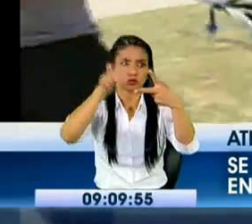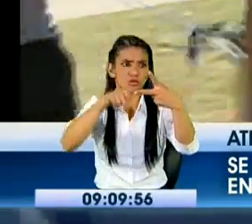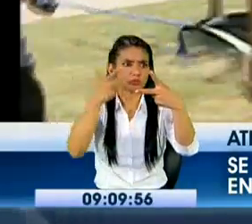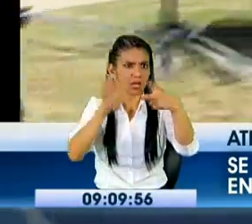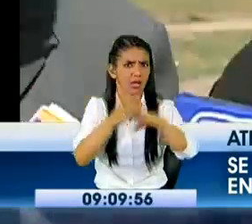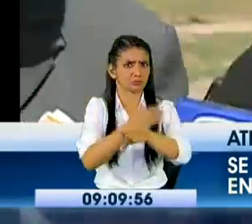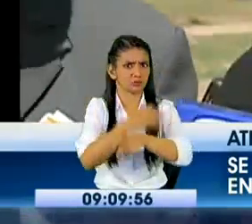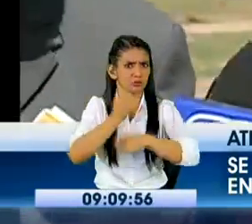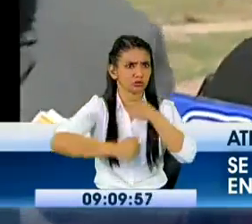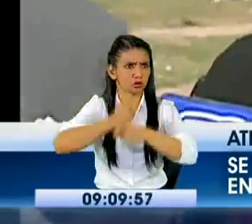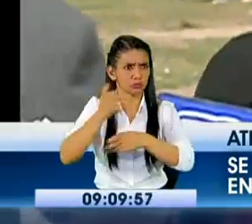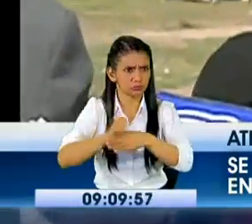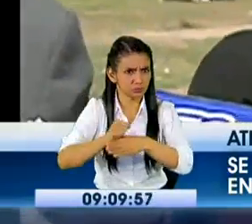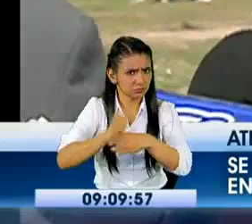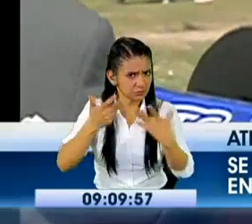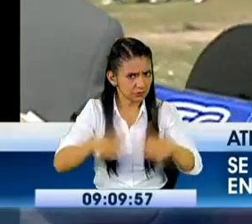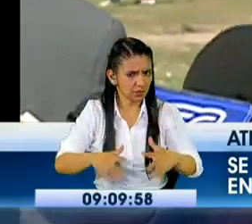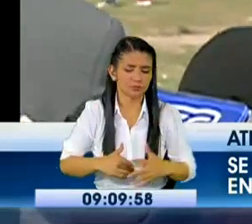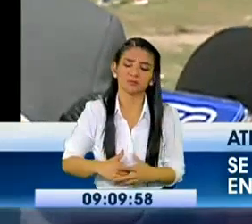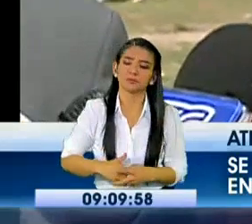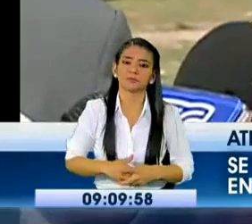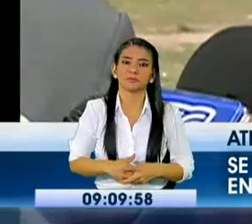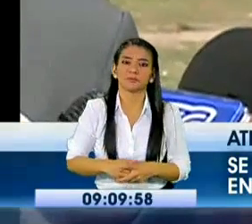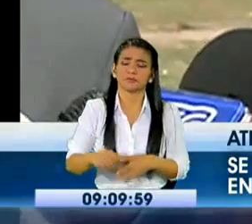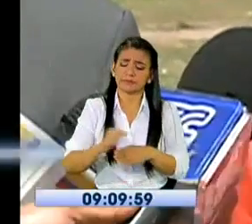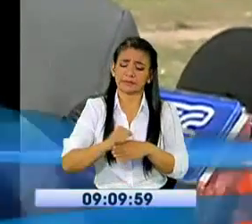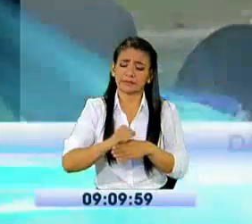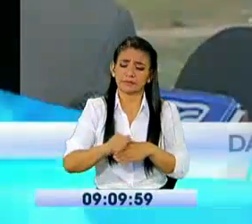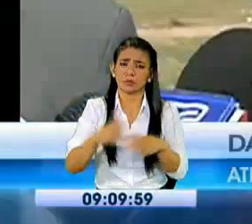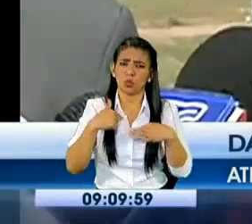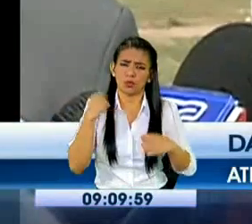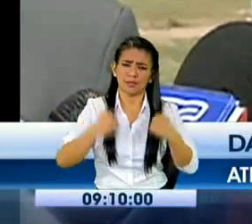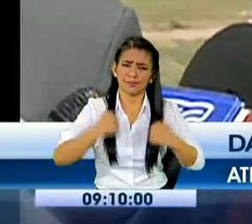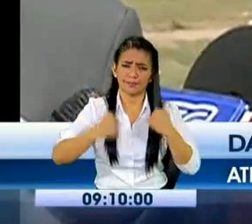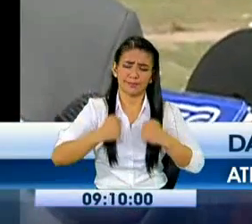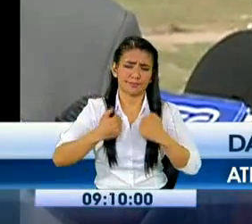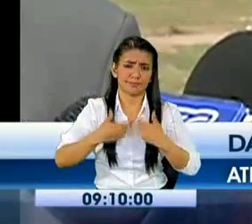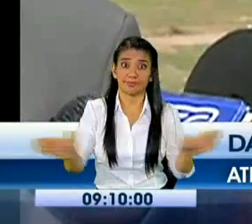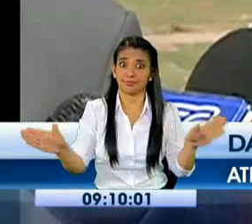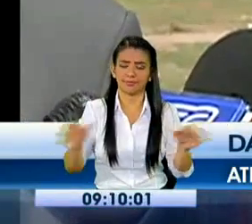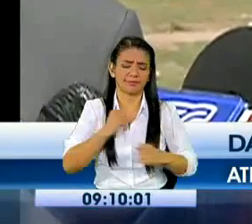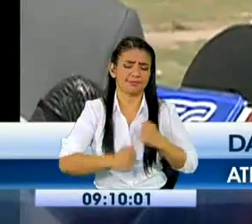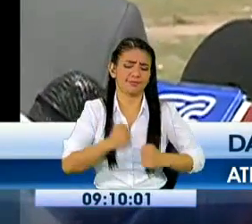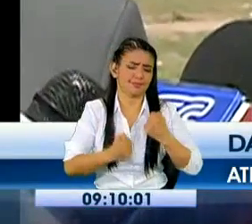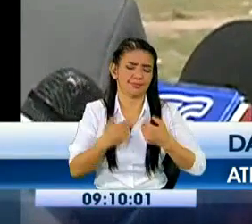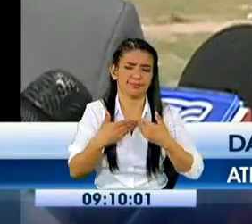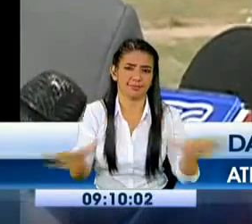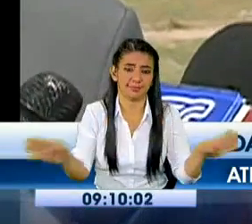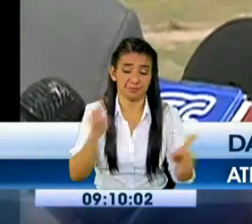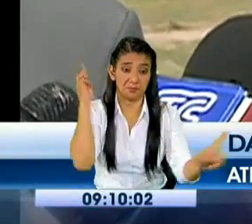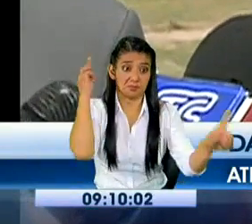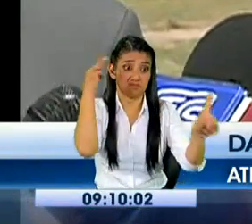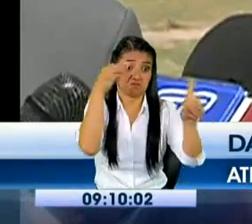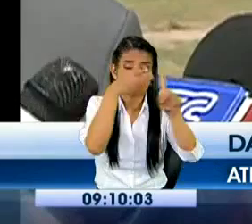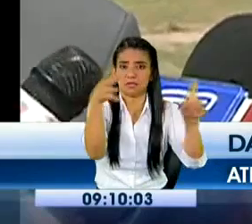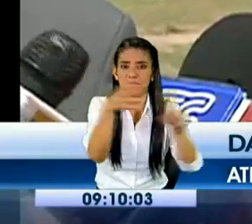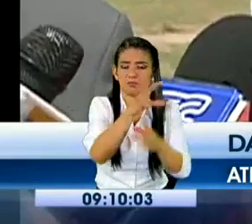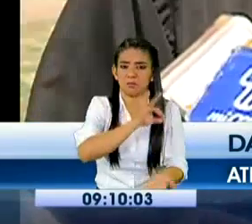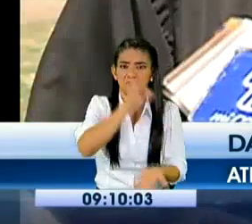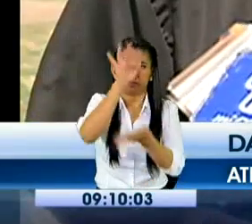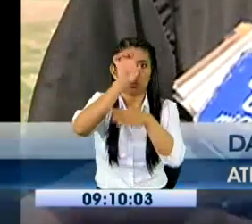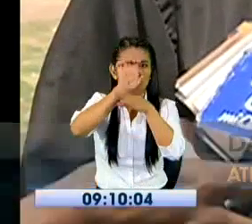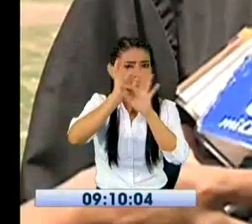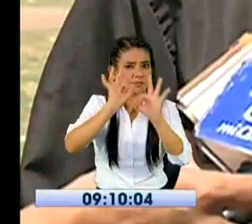es su vida. Entrenar me permite avanzar en mis marcas, cumplir esas marcas para poder representar a mi país de la mejor